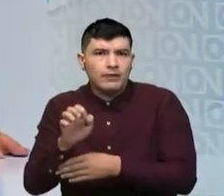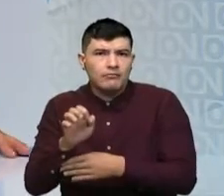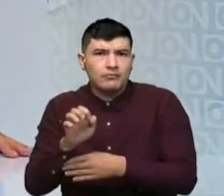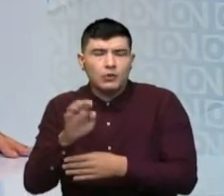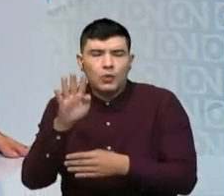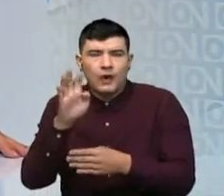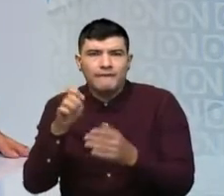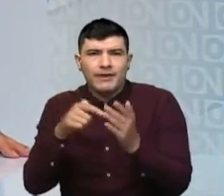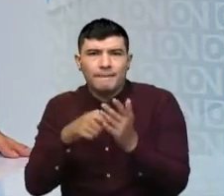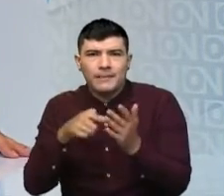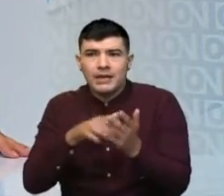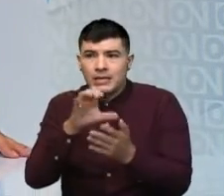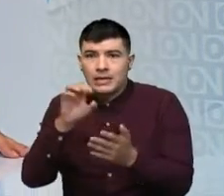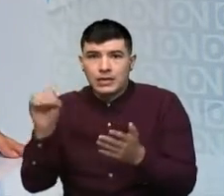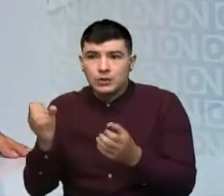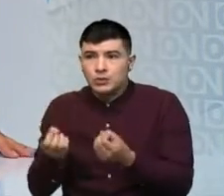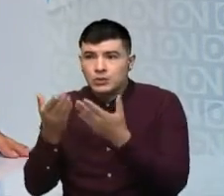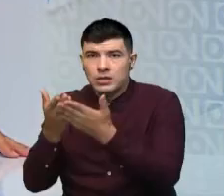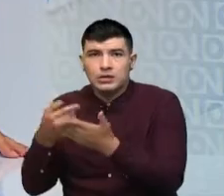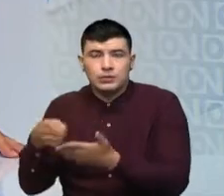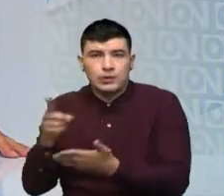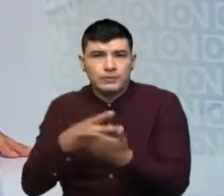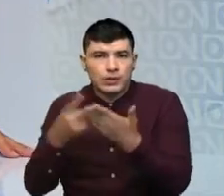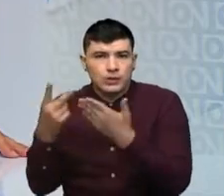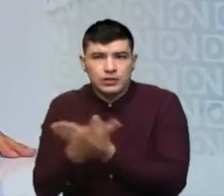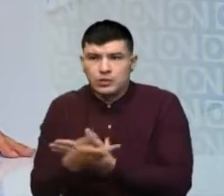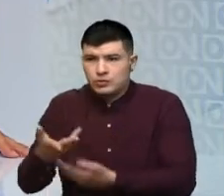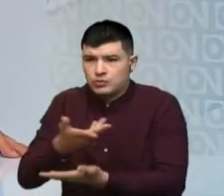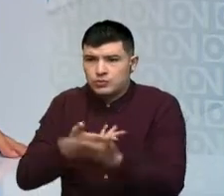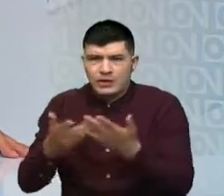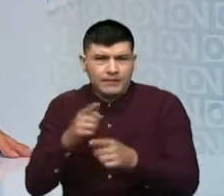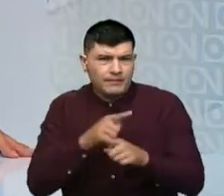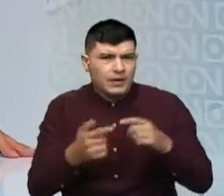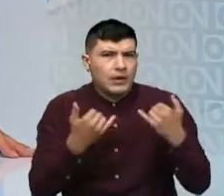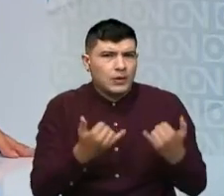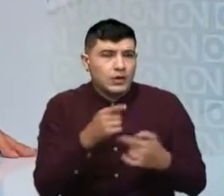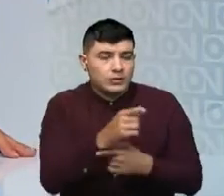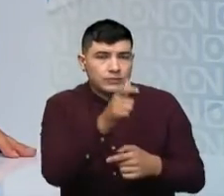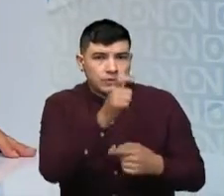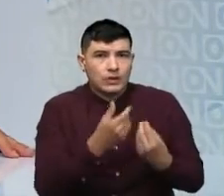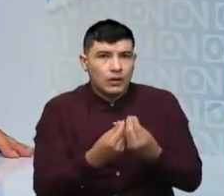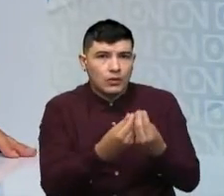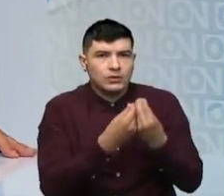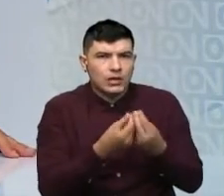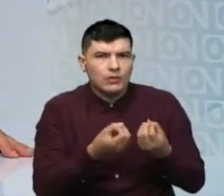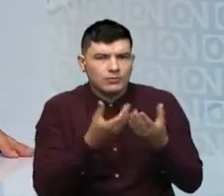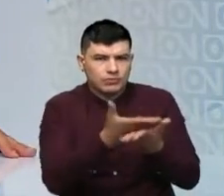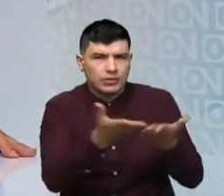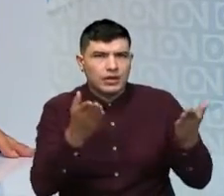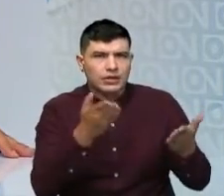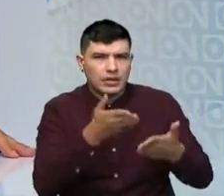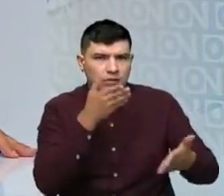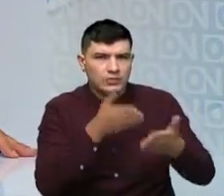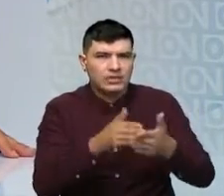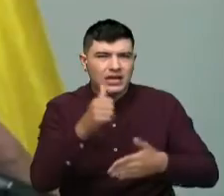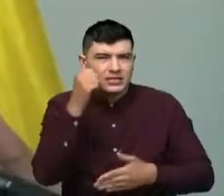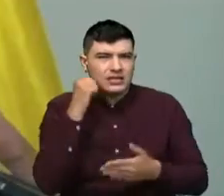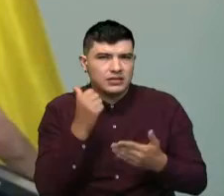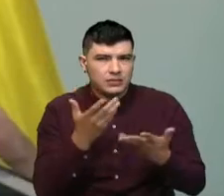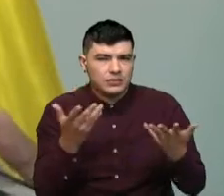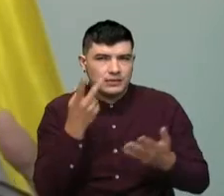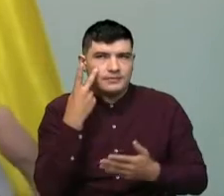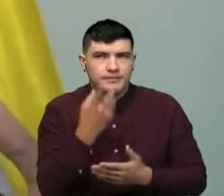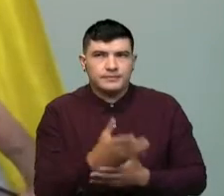la renuncia a su cargo de gerente de la empresa de aseo el concejal dio a conocer esta denuncia en la sección del consejo de ayer